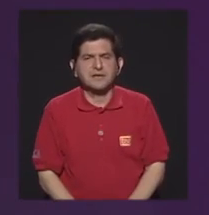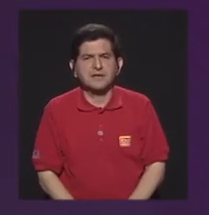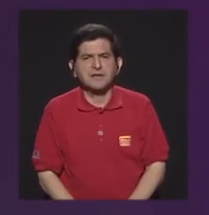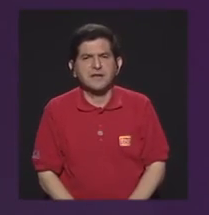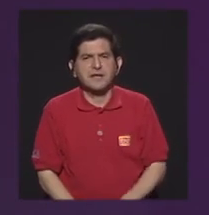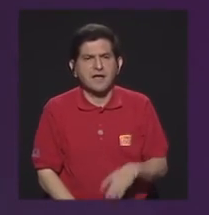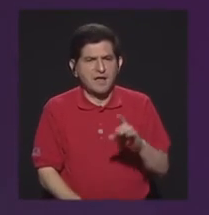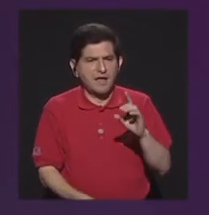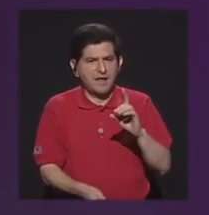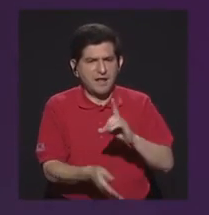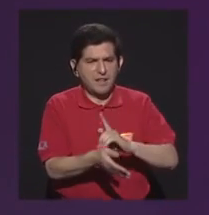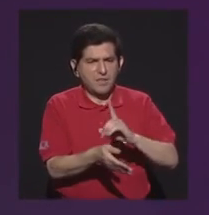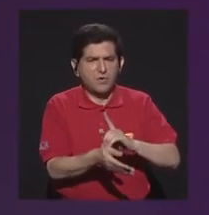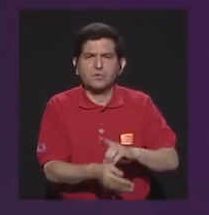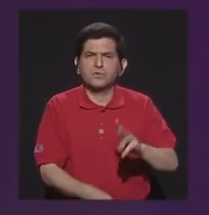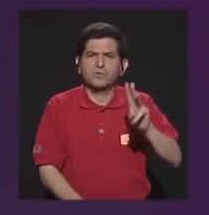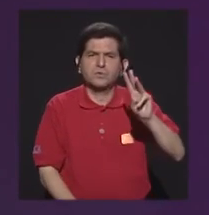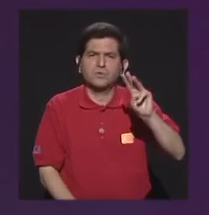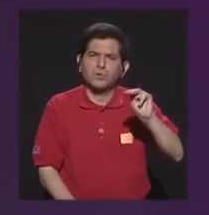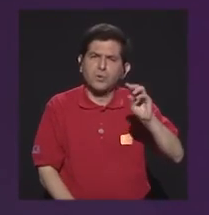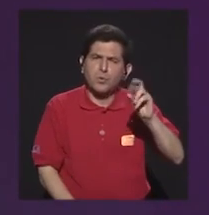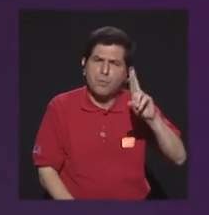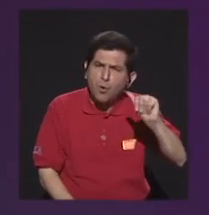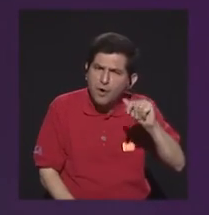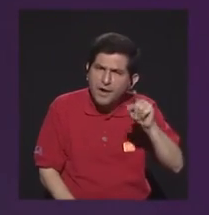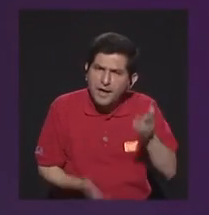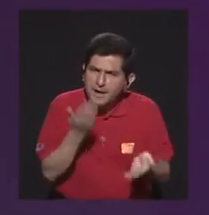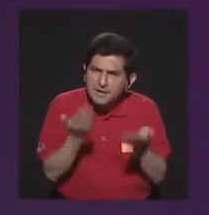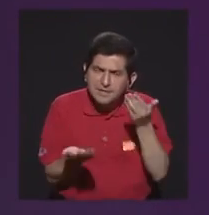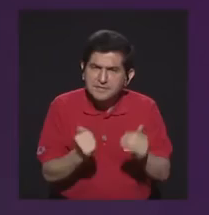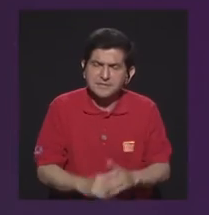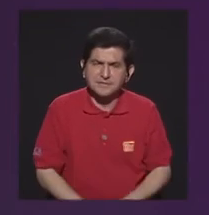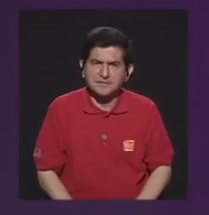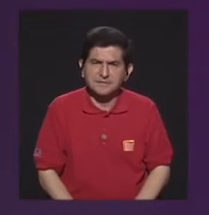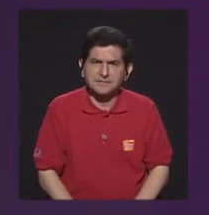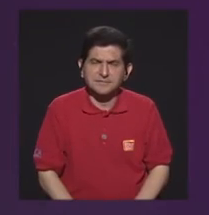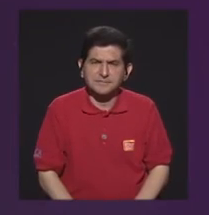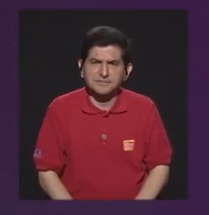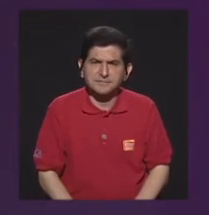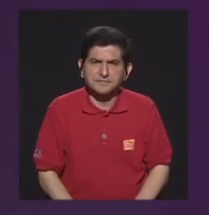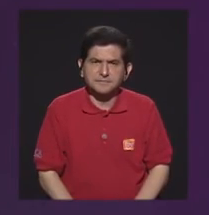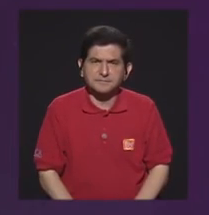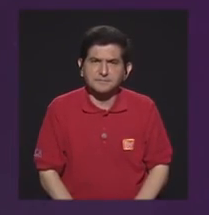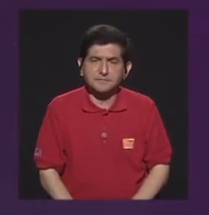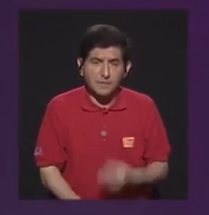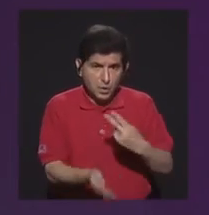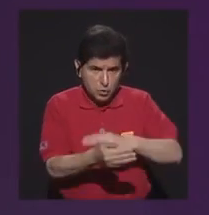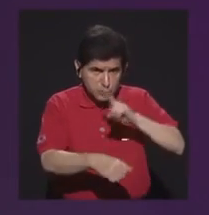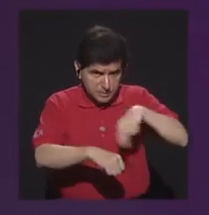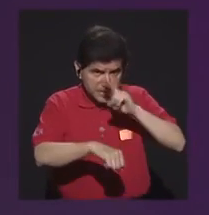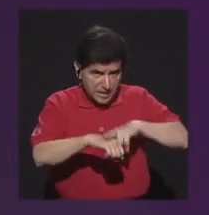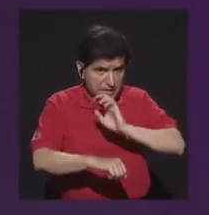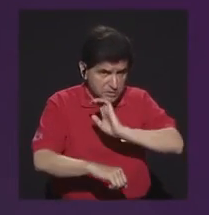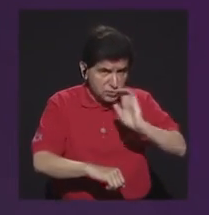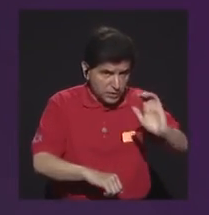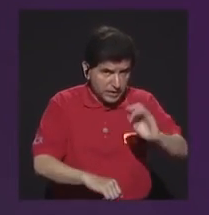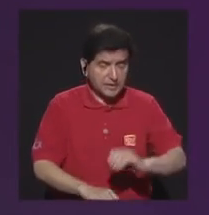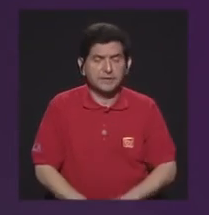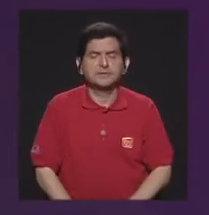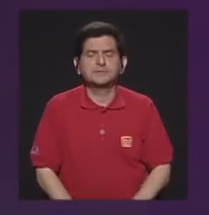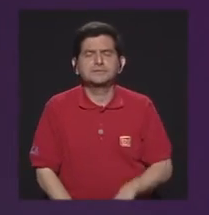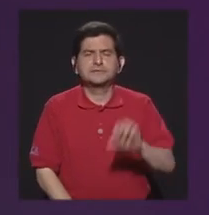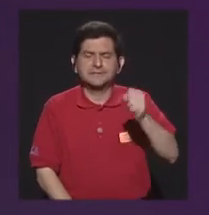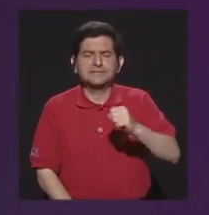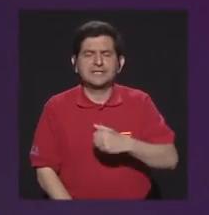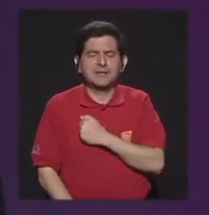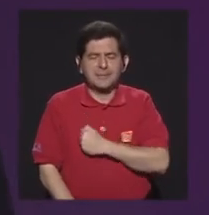Mora, creo. No, no. De, de, de, Del Hospital Nacional de Niños. Del Hospital Nacional de Niños, sí. Qué